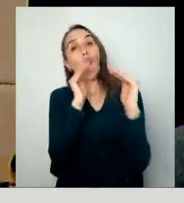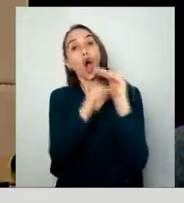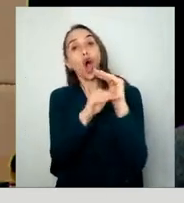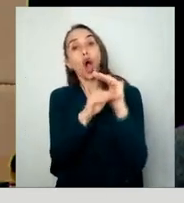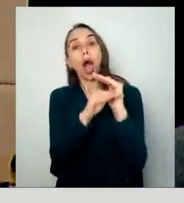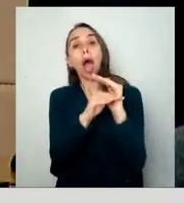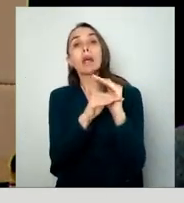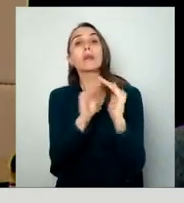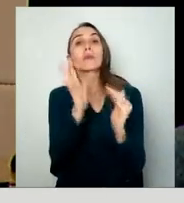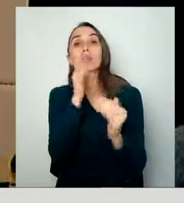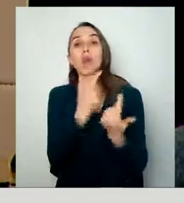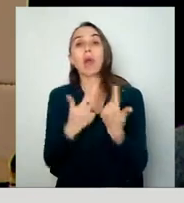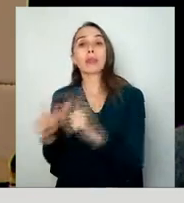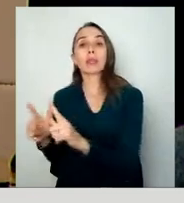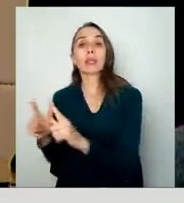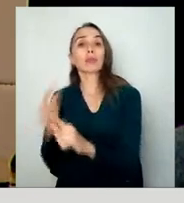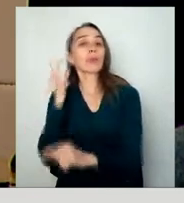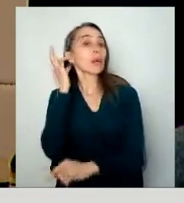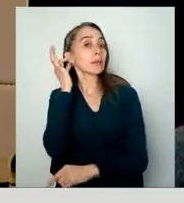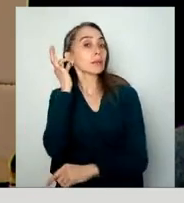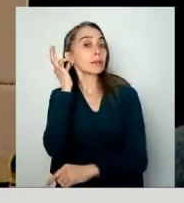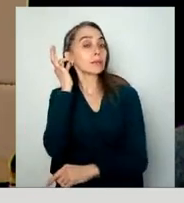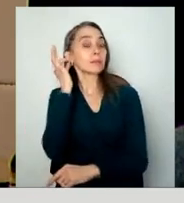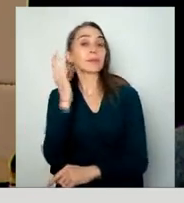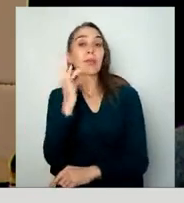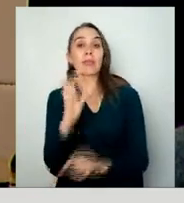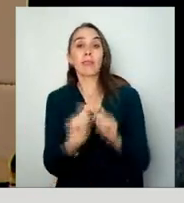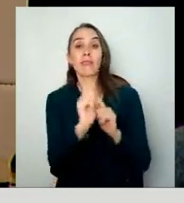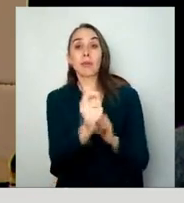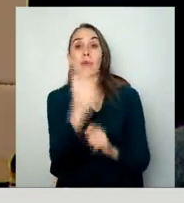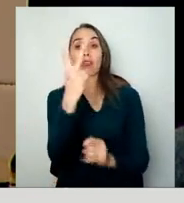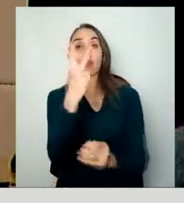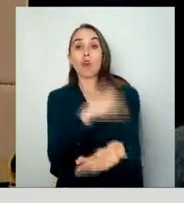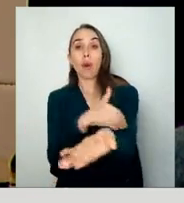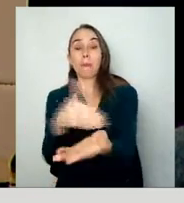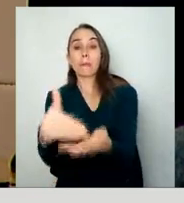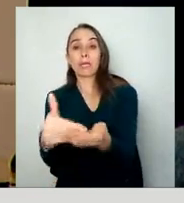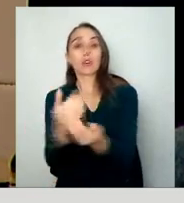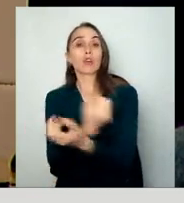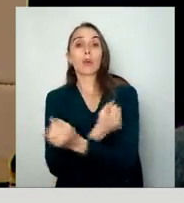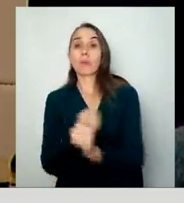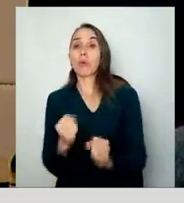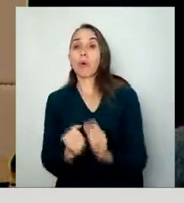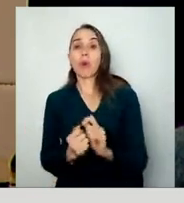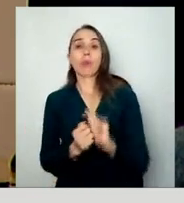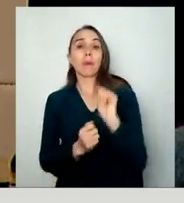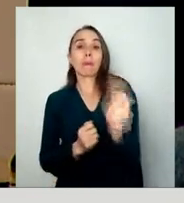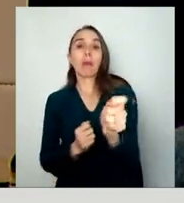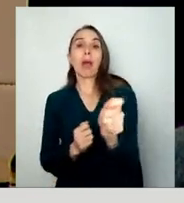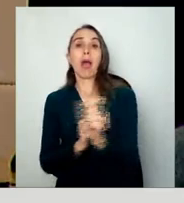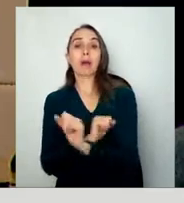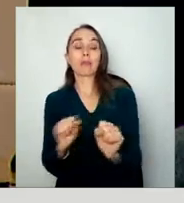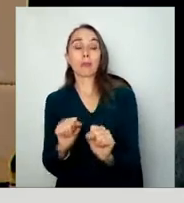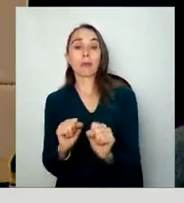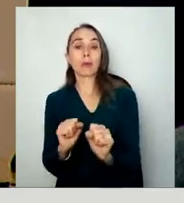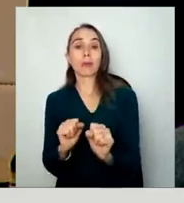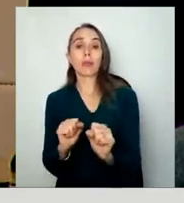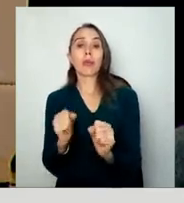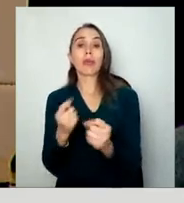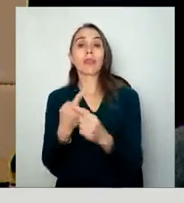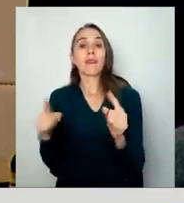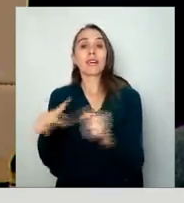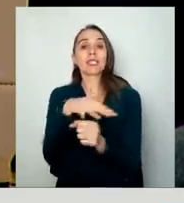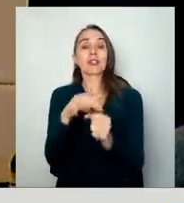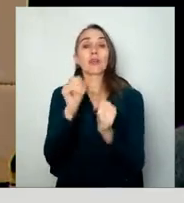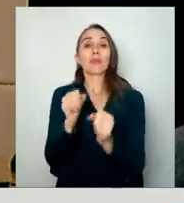ella actualmente tiene una deuda de dos millones de pesos que se le hace imposible pagar la situación sería diferente Si pudiera trabajar